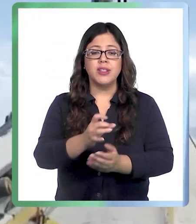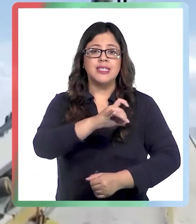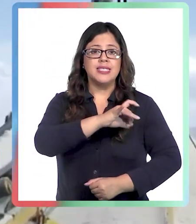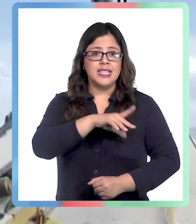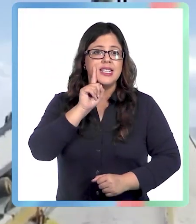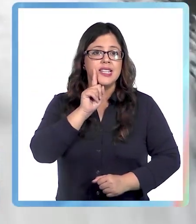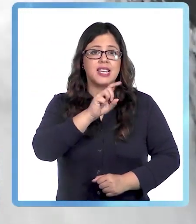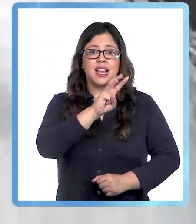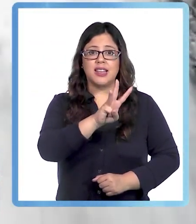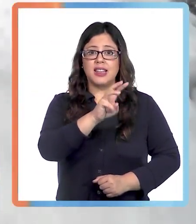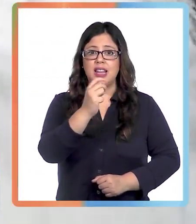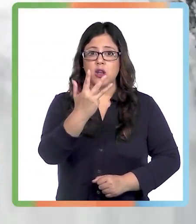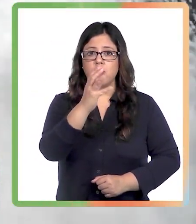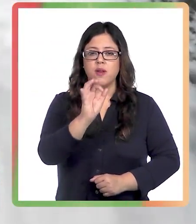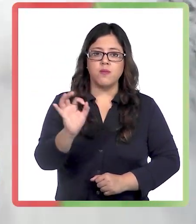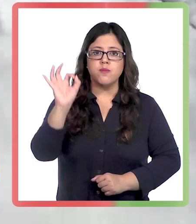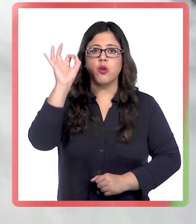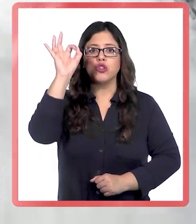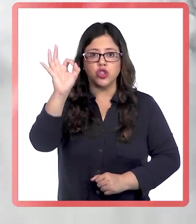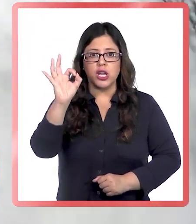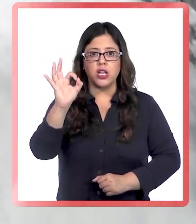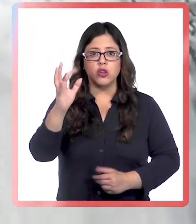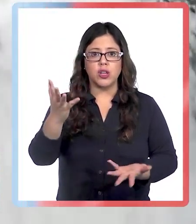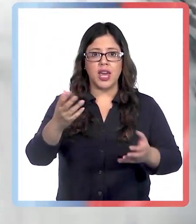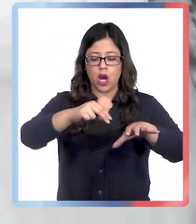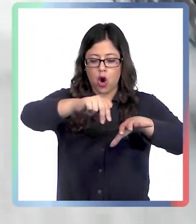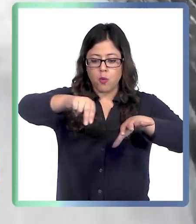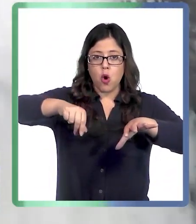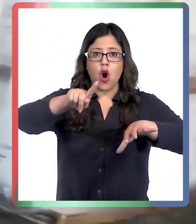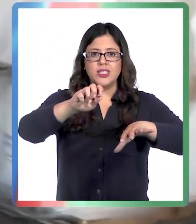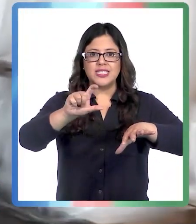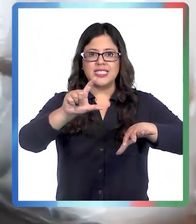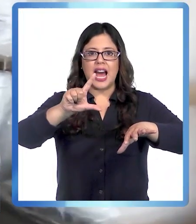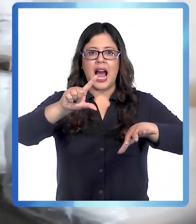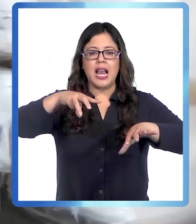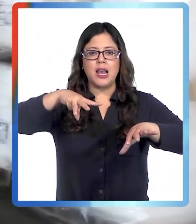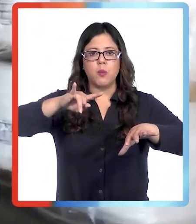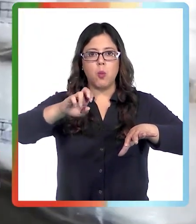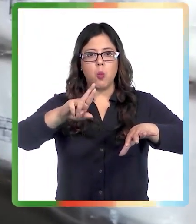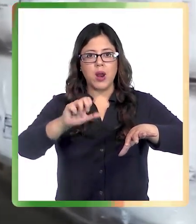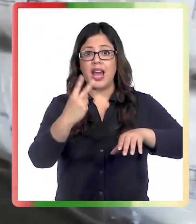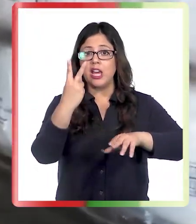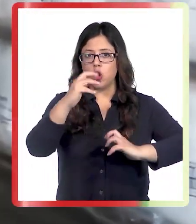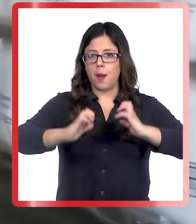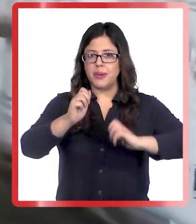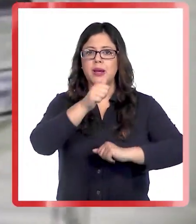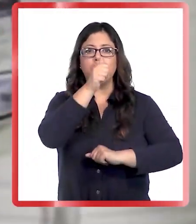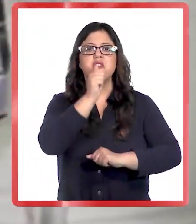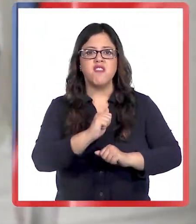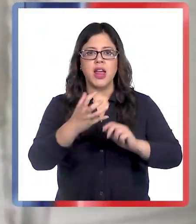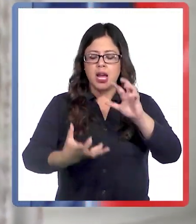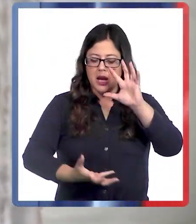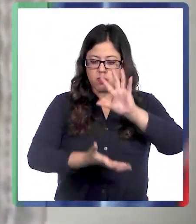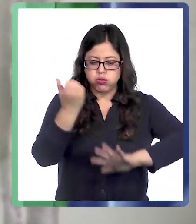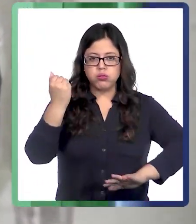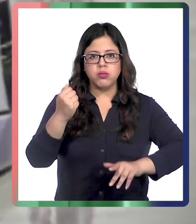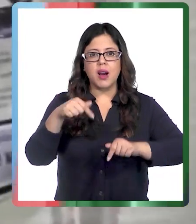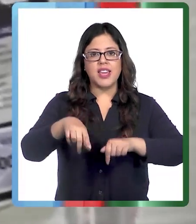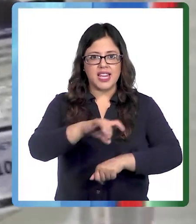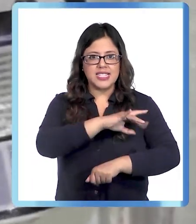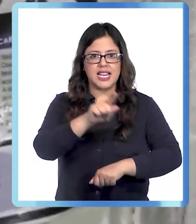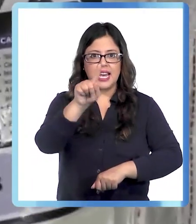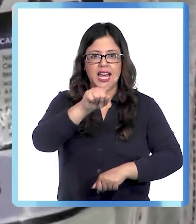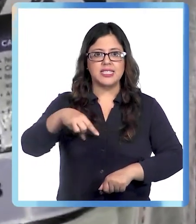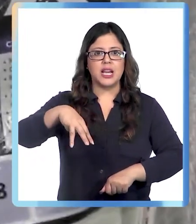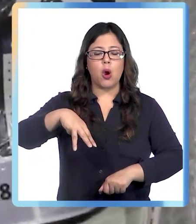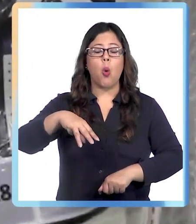planeta. Nuestro país tiene casi el 39% en formato salmuera. Actualmente, dos empresas privadas explotan el producto en